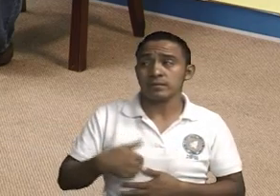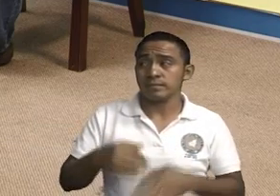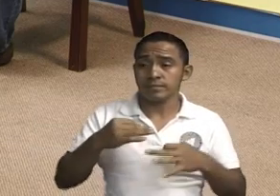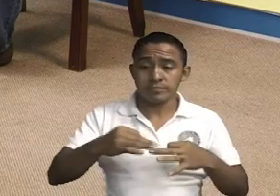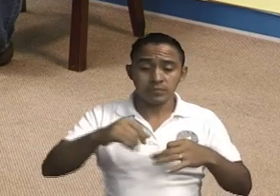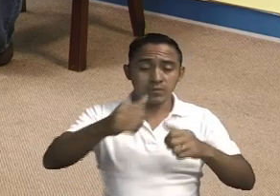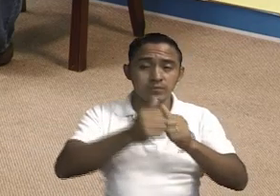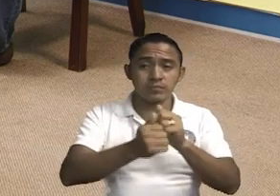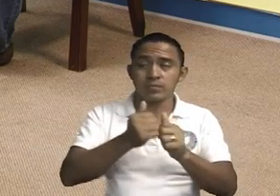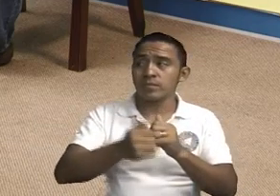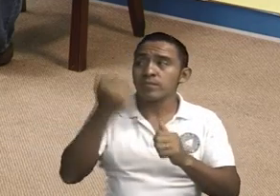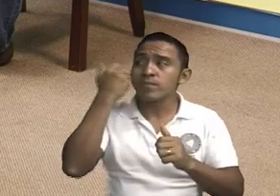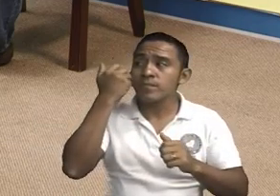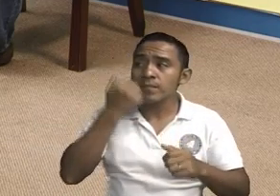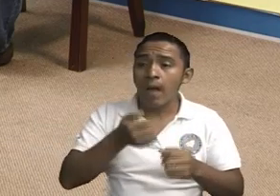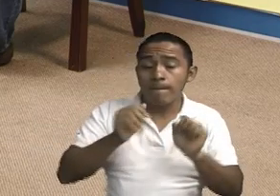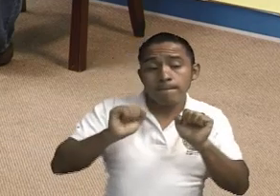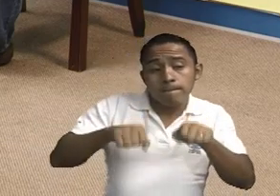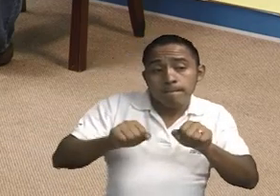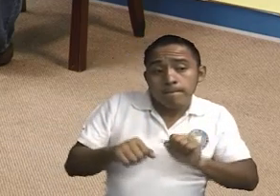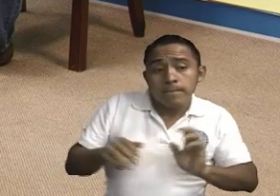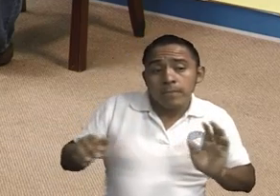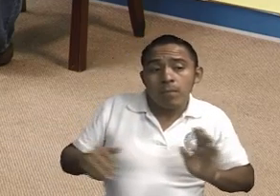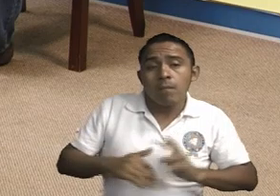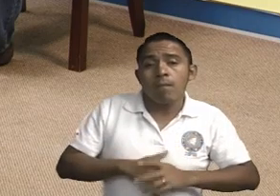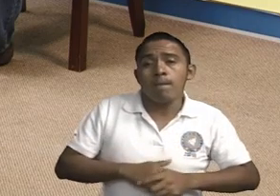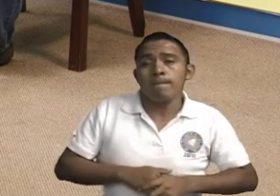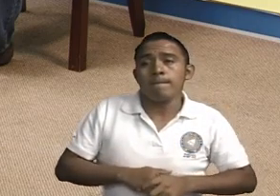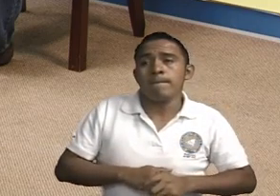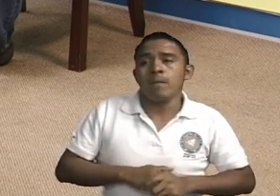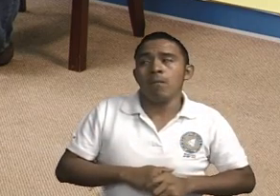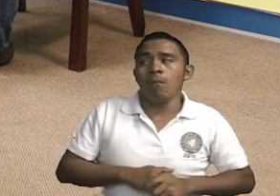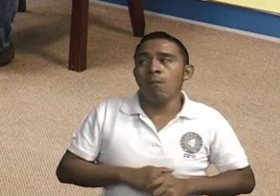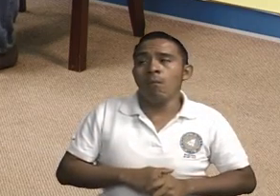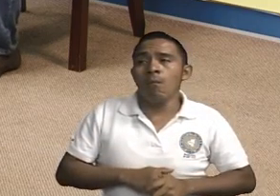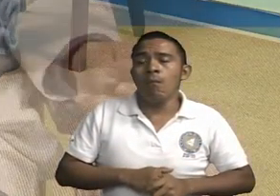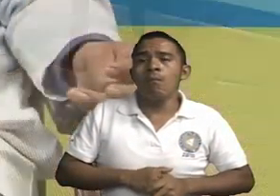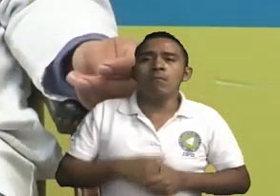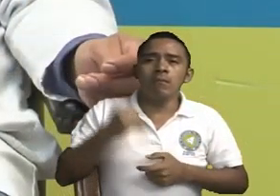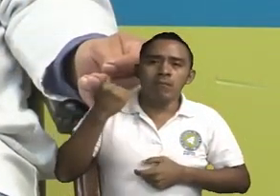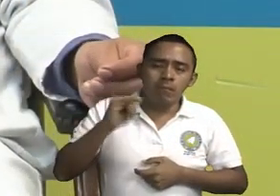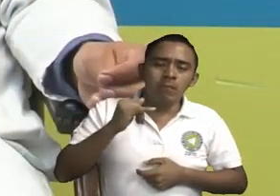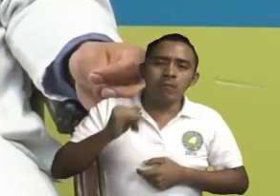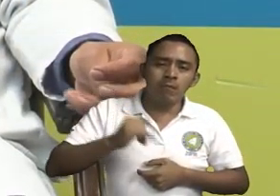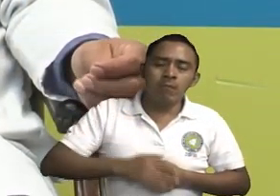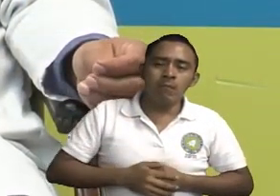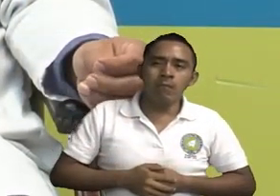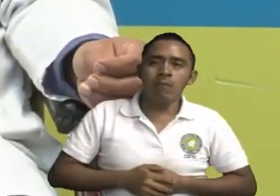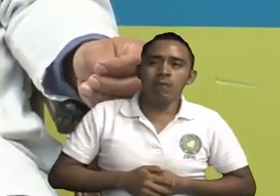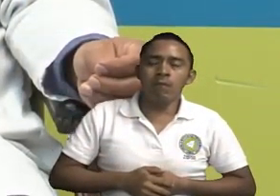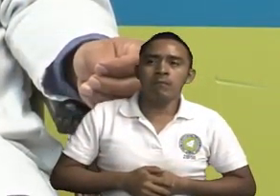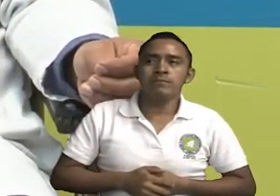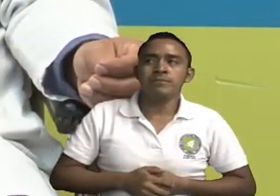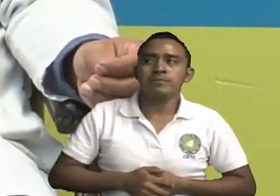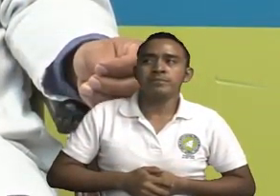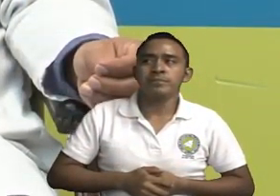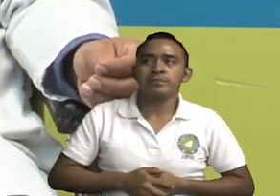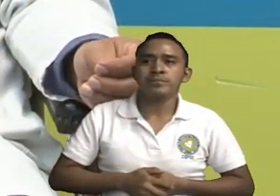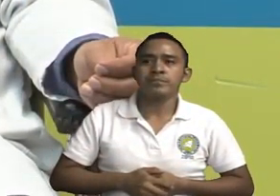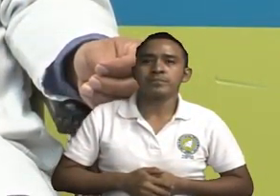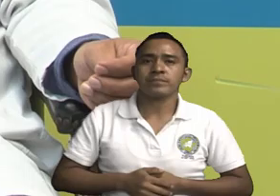esta enfermedad? Si se puede, ¿verdad?, tratar. Sí, claro. Mira, lo primero que se hace,